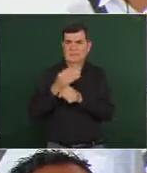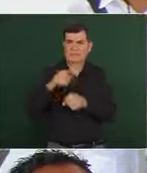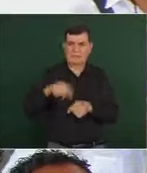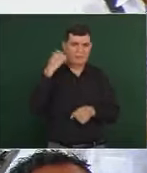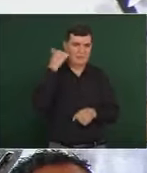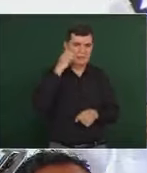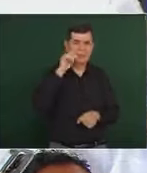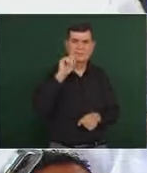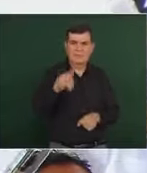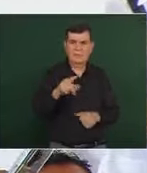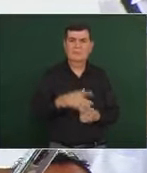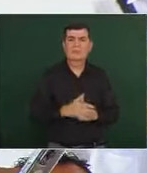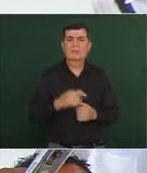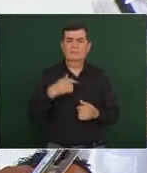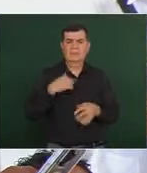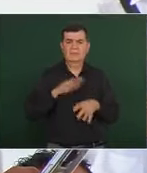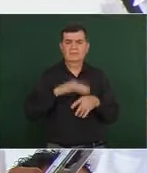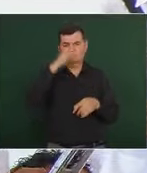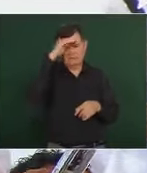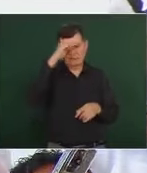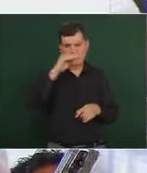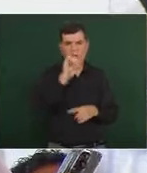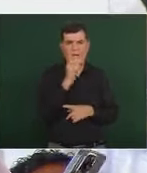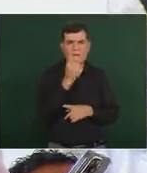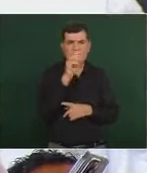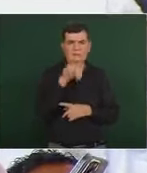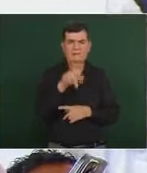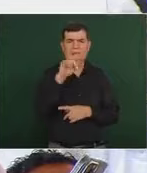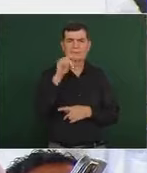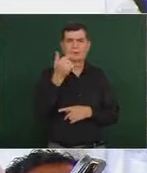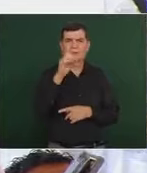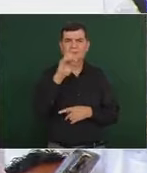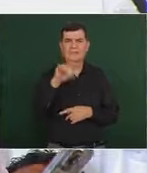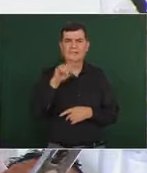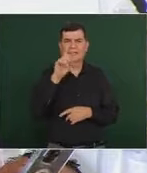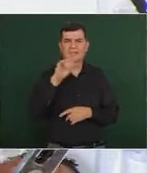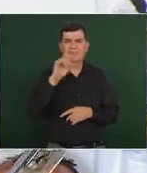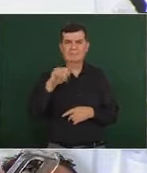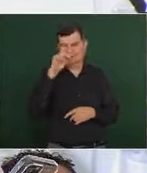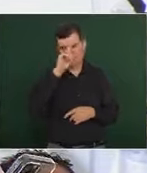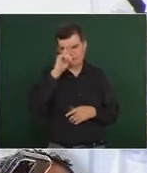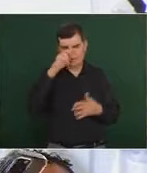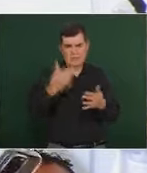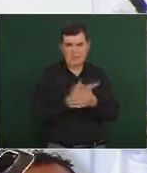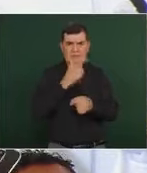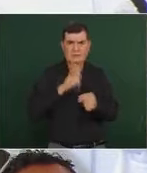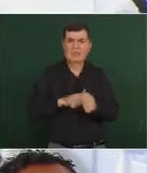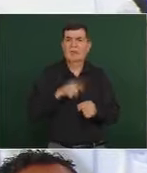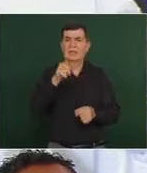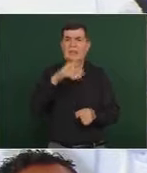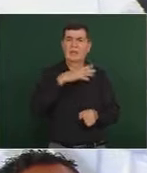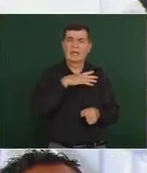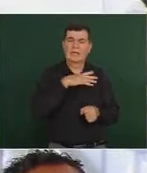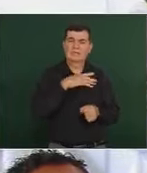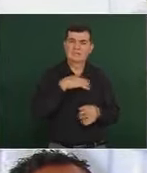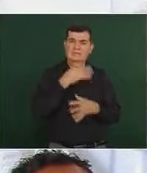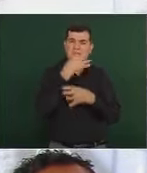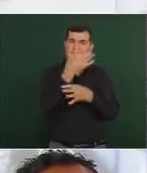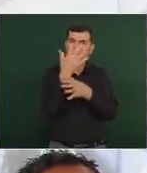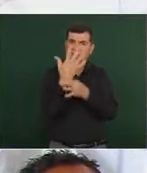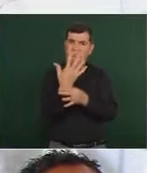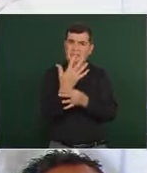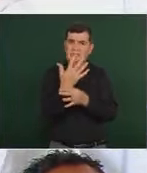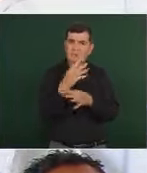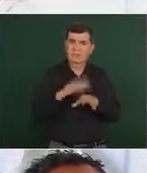Acapulco también. A través del señor Agustín González Álvarez, consejero nacional, están condicionando